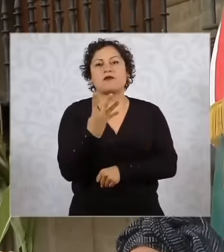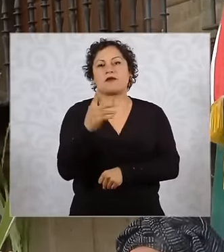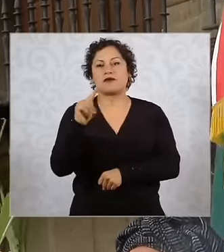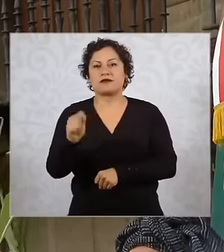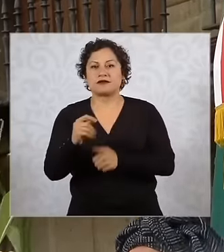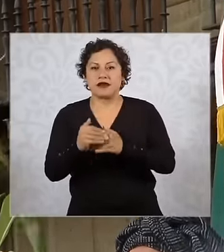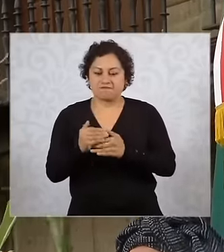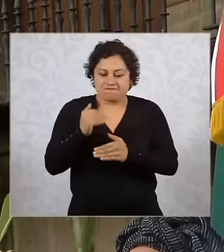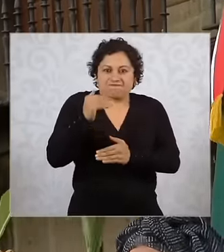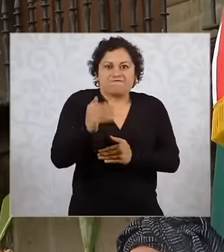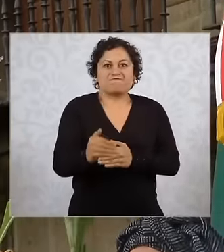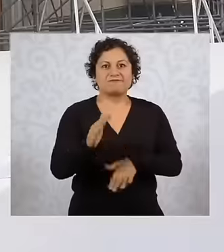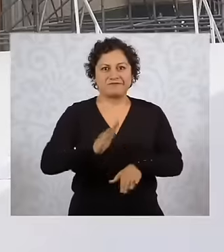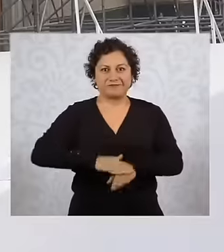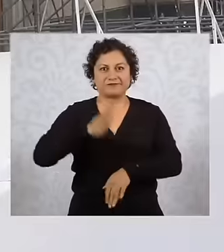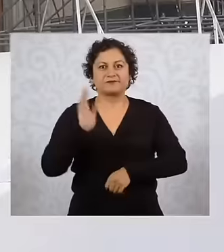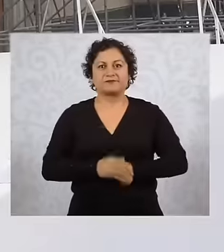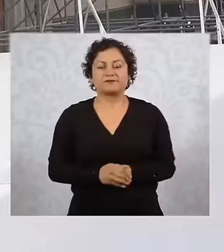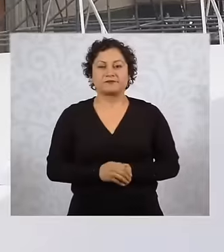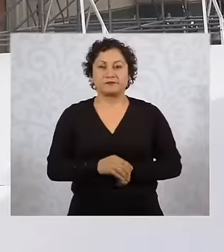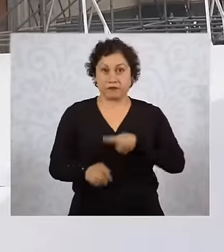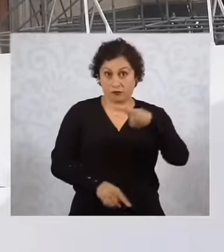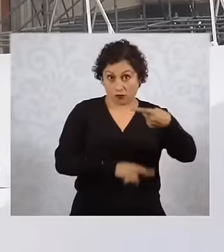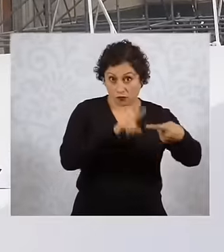transformación. Uno,